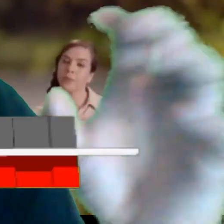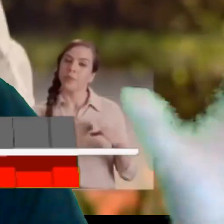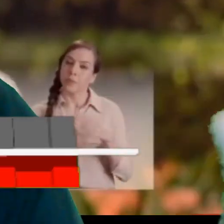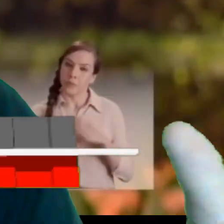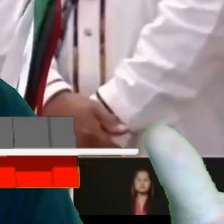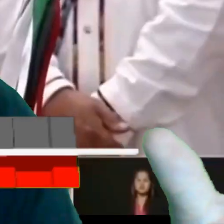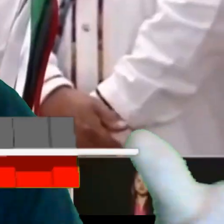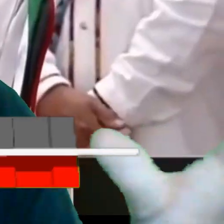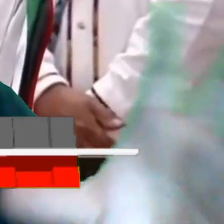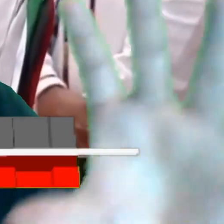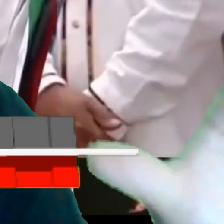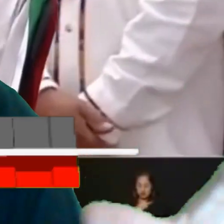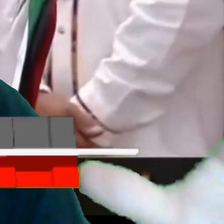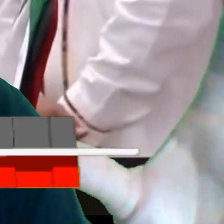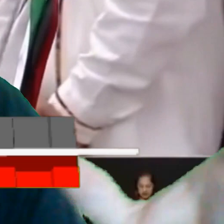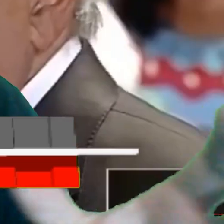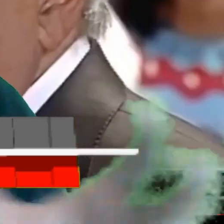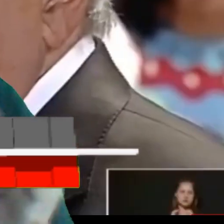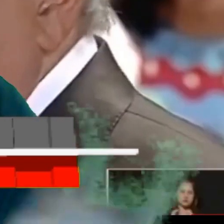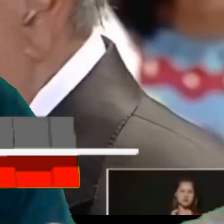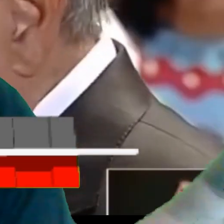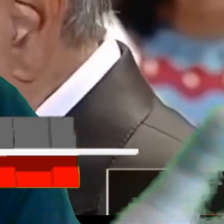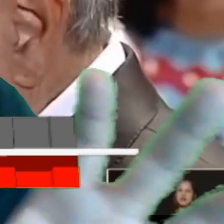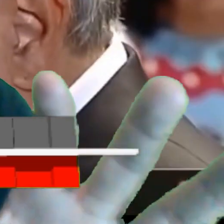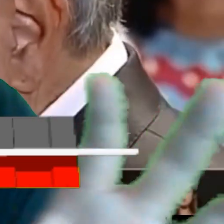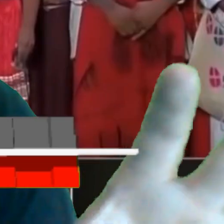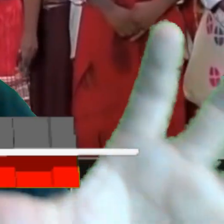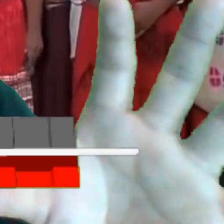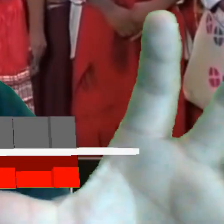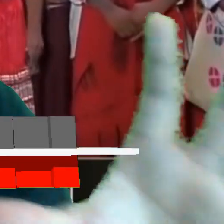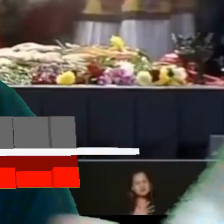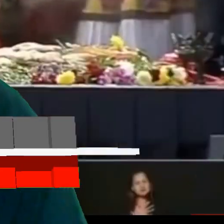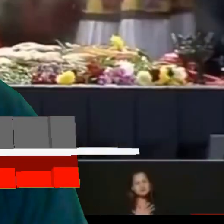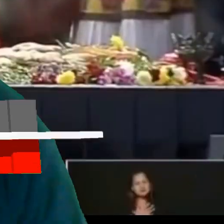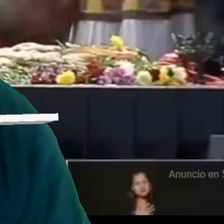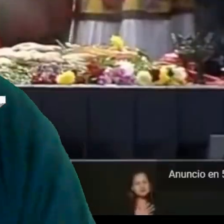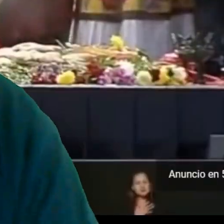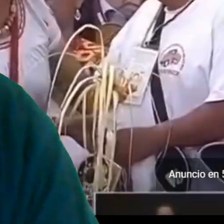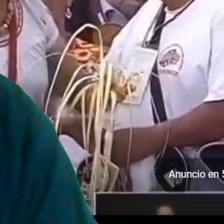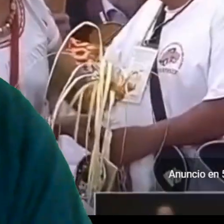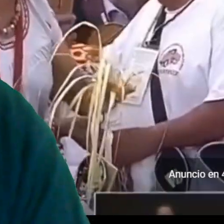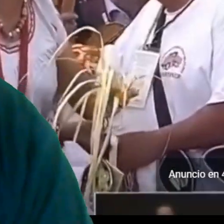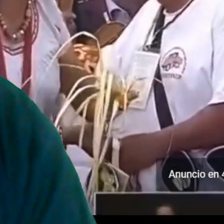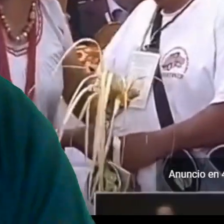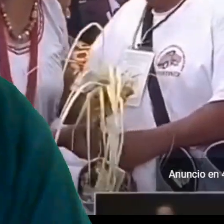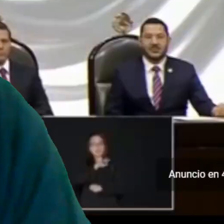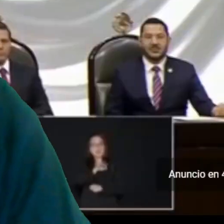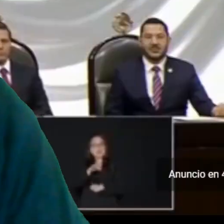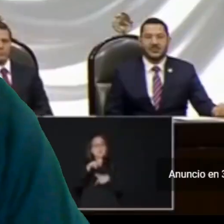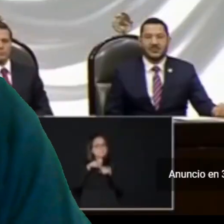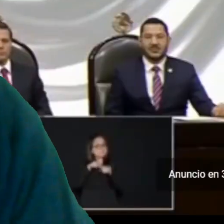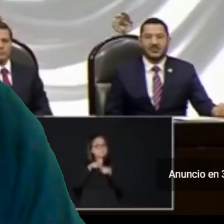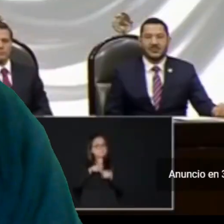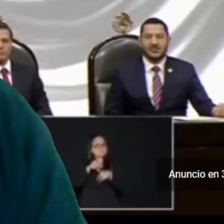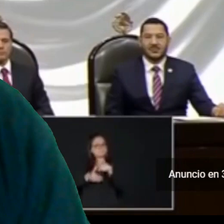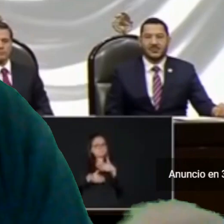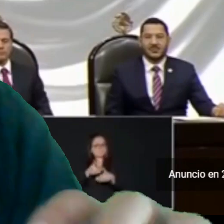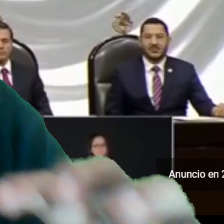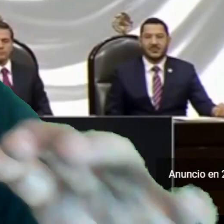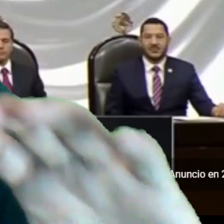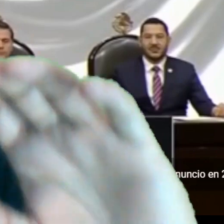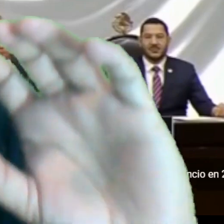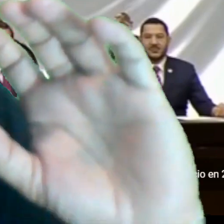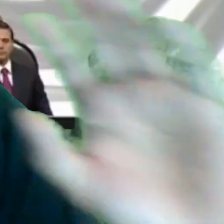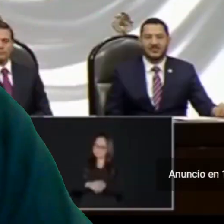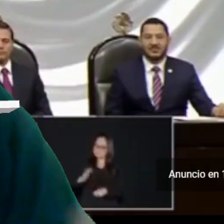países, muchos pensamientos, o sea, rondan en el petróleo. Ellos no,